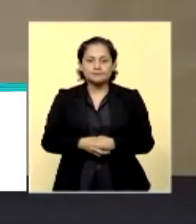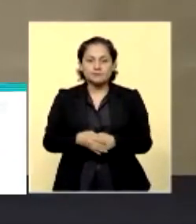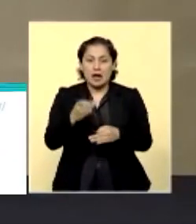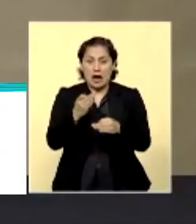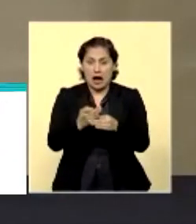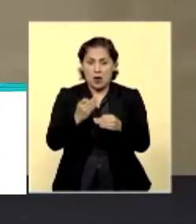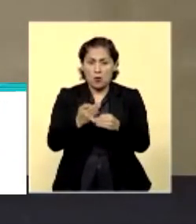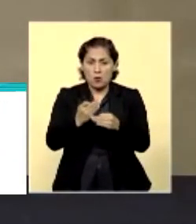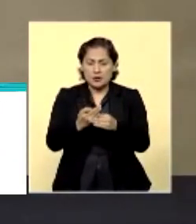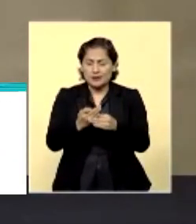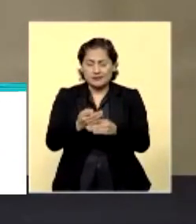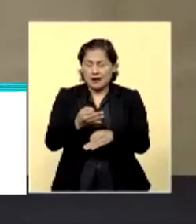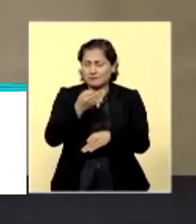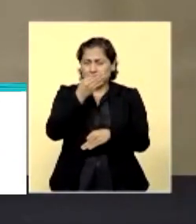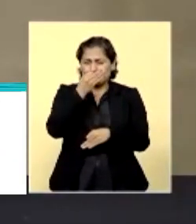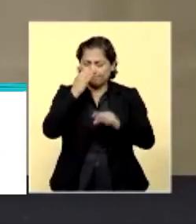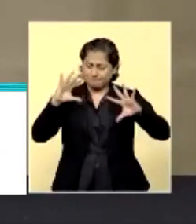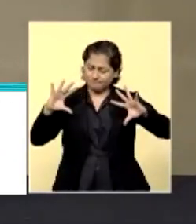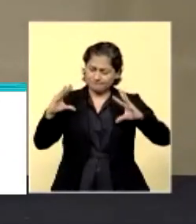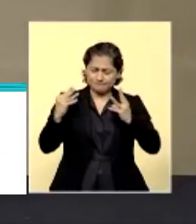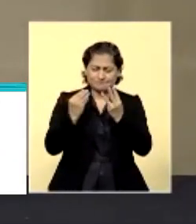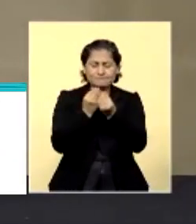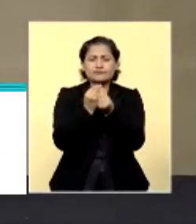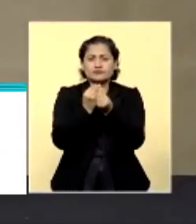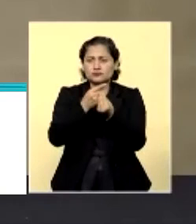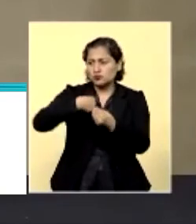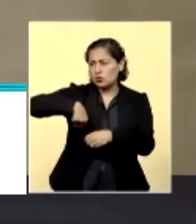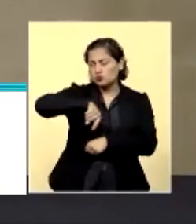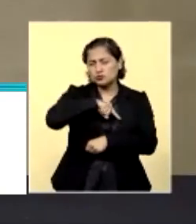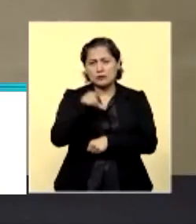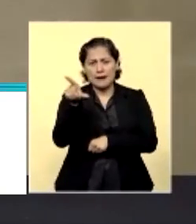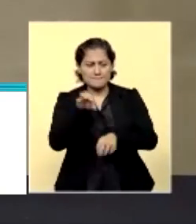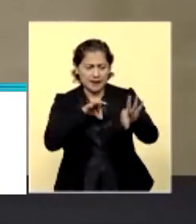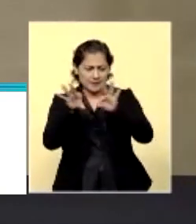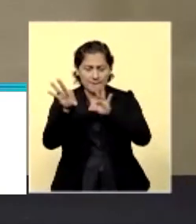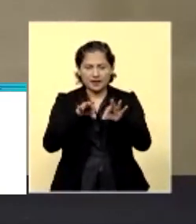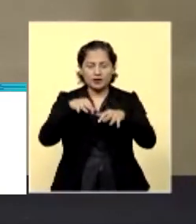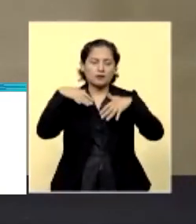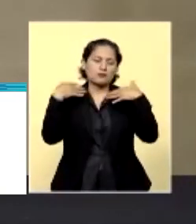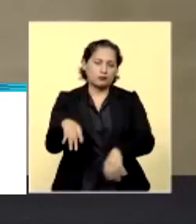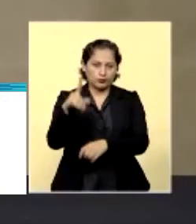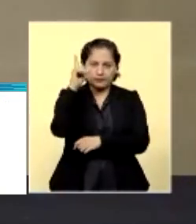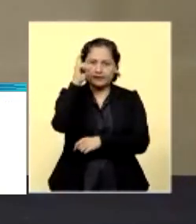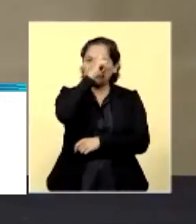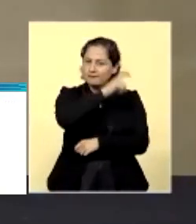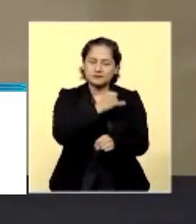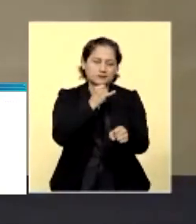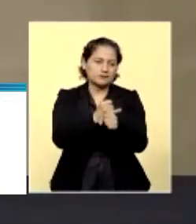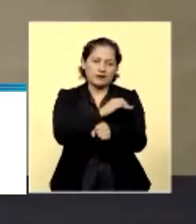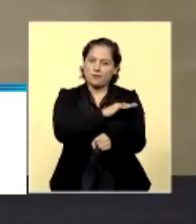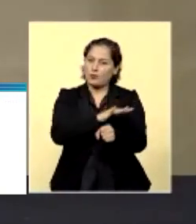minutos todas las conclusiones a las que llegamos es una tarea bastante compleja, yo diría casi